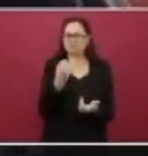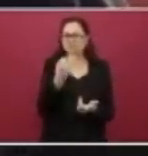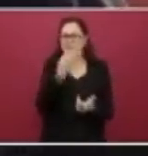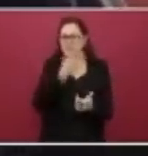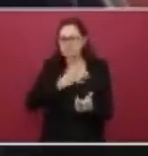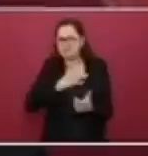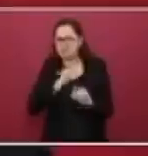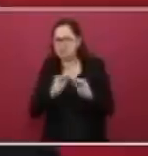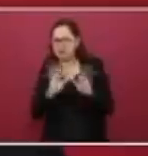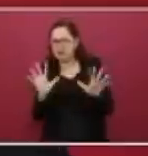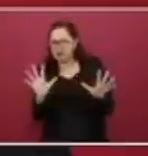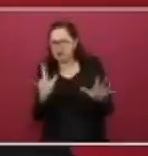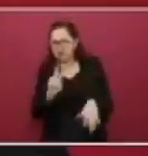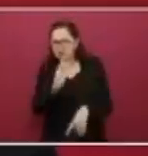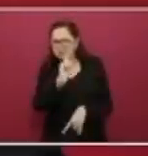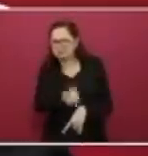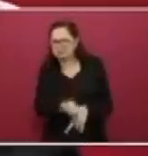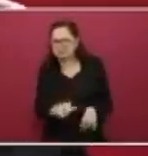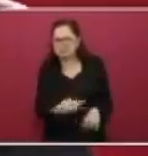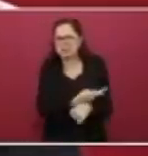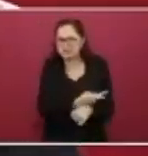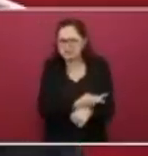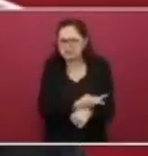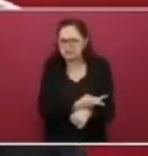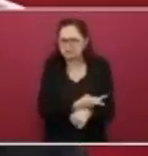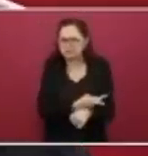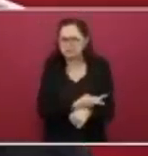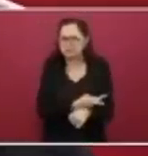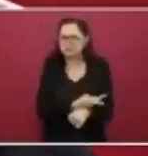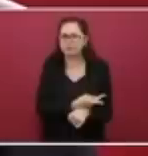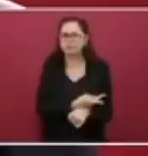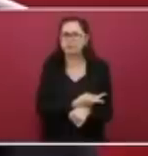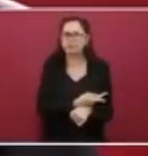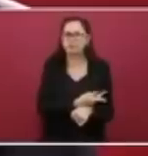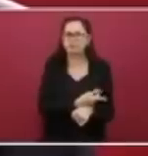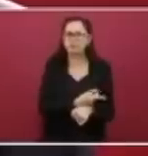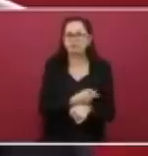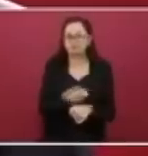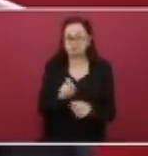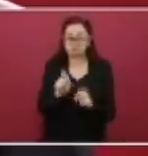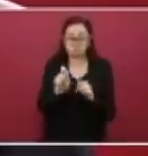o sea si es la organización